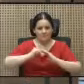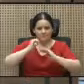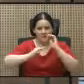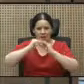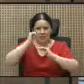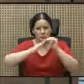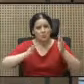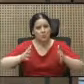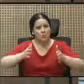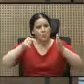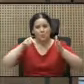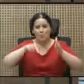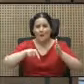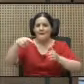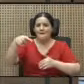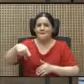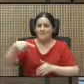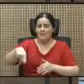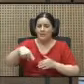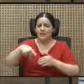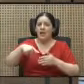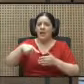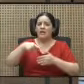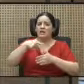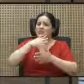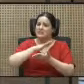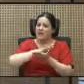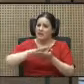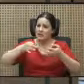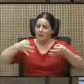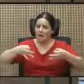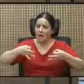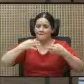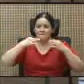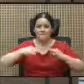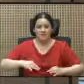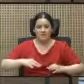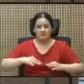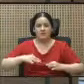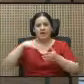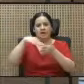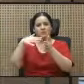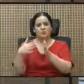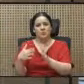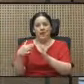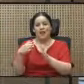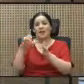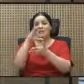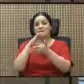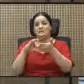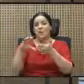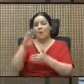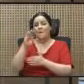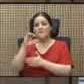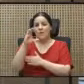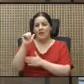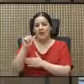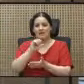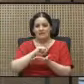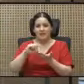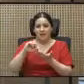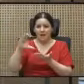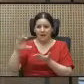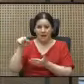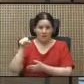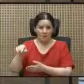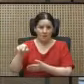integridad física de alumnos y docentes, como el caso del Liceo de Boca San Carlos, donde las condiciones en las